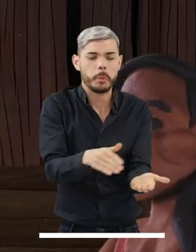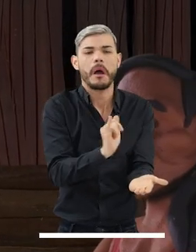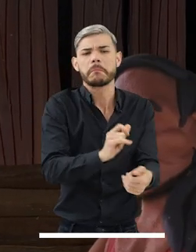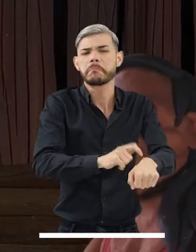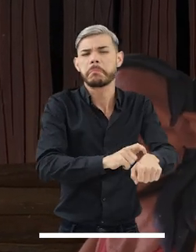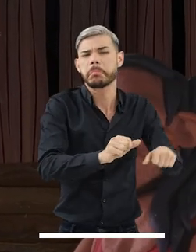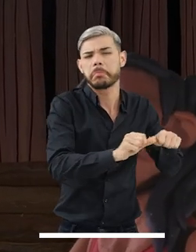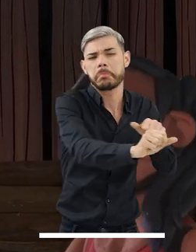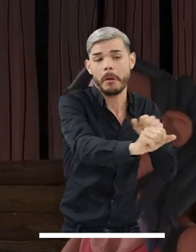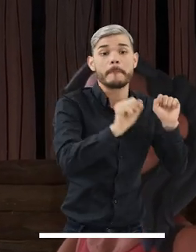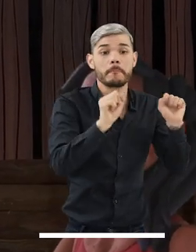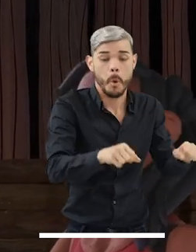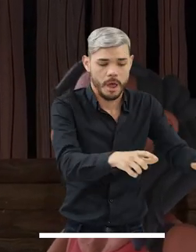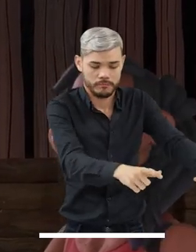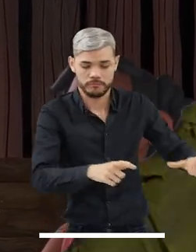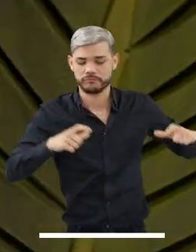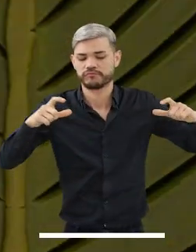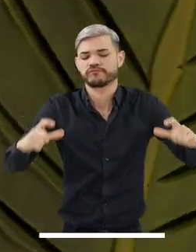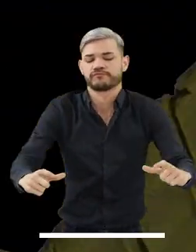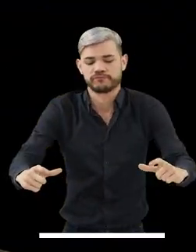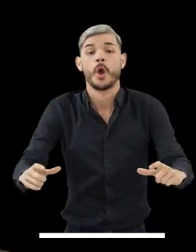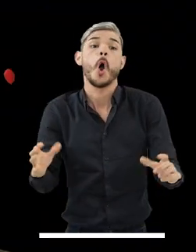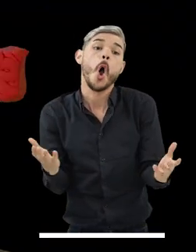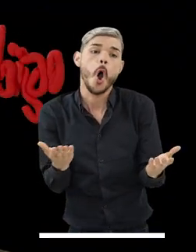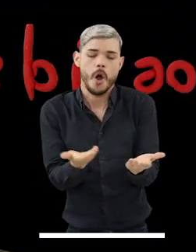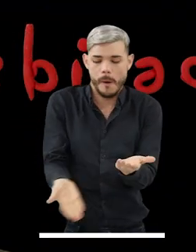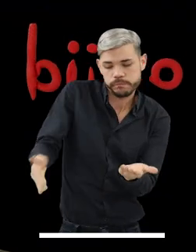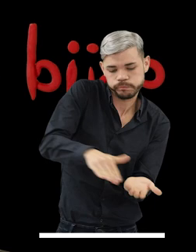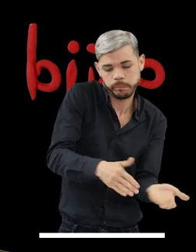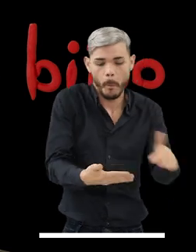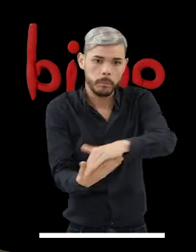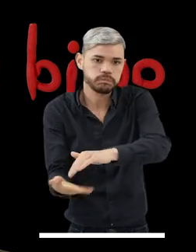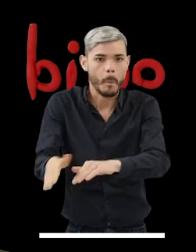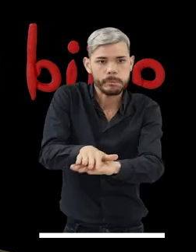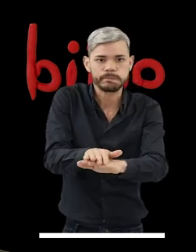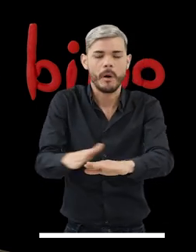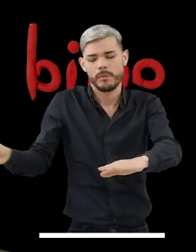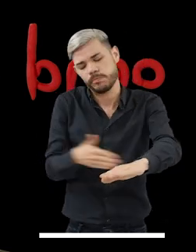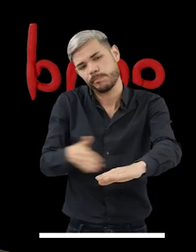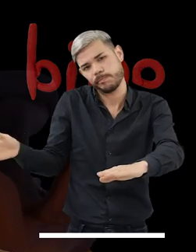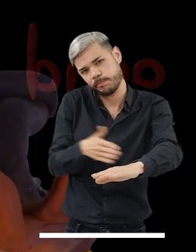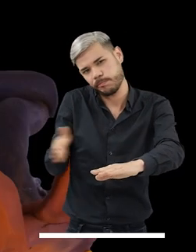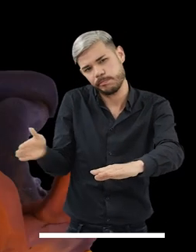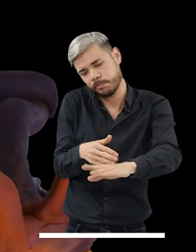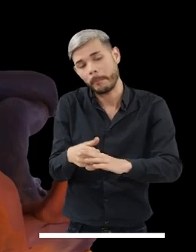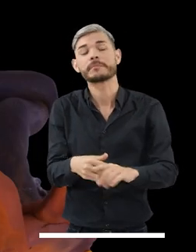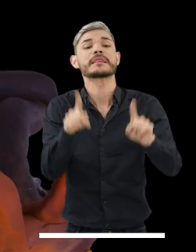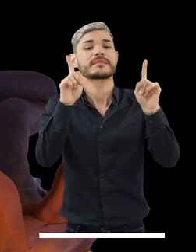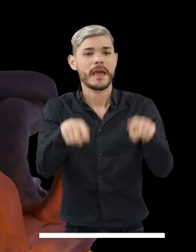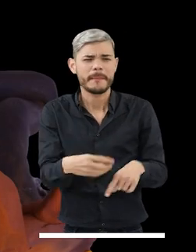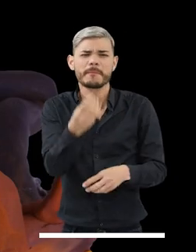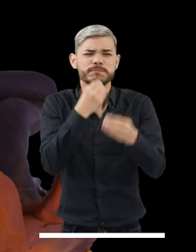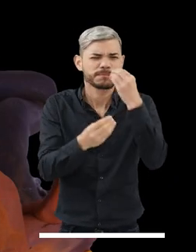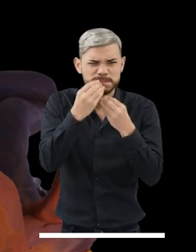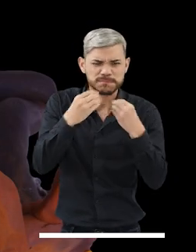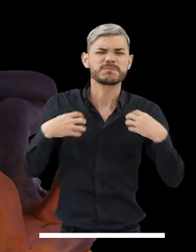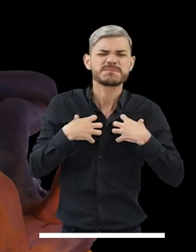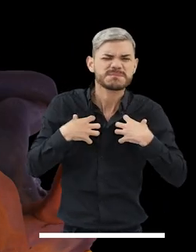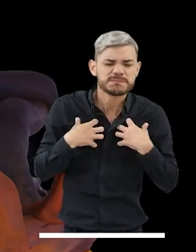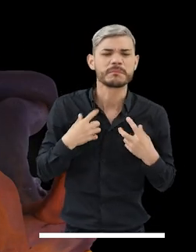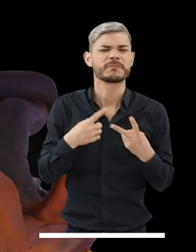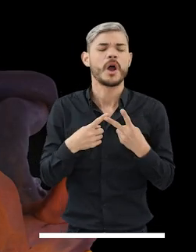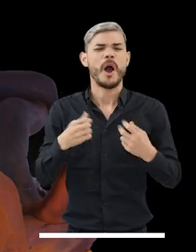asarse directamente sobre la brasa o condimentarse y envolverse en hojas de bijao. Consumen animales de caza como